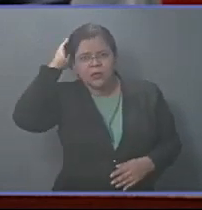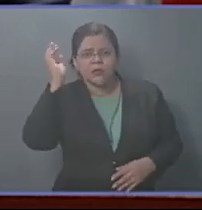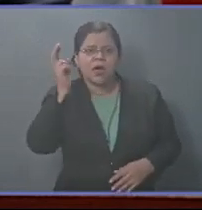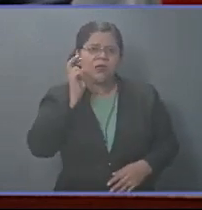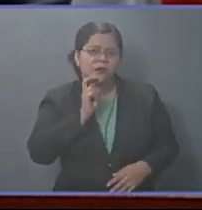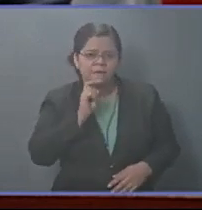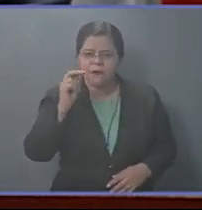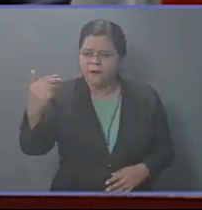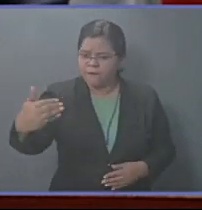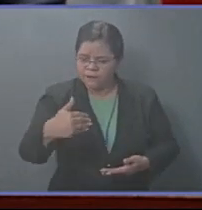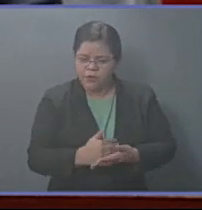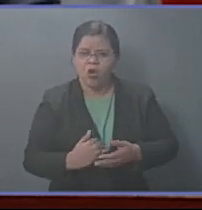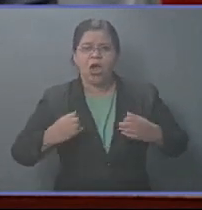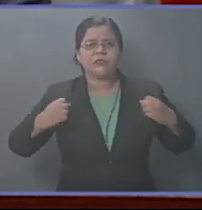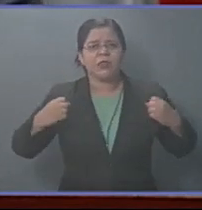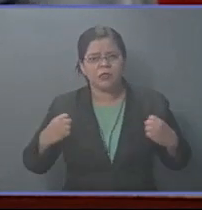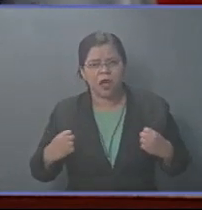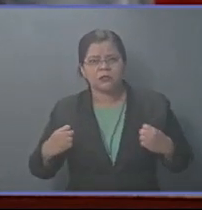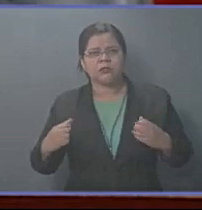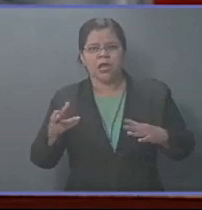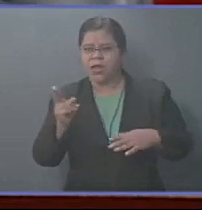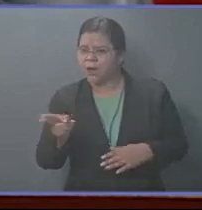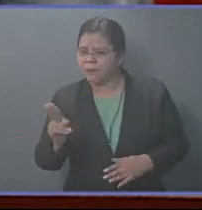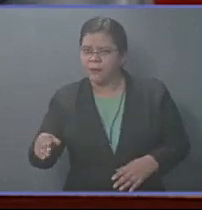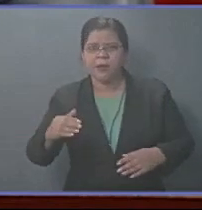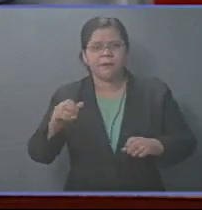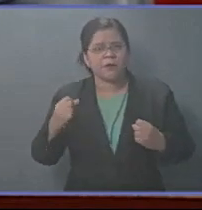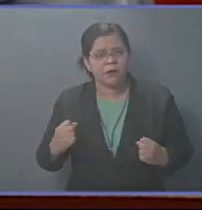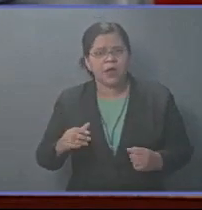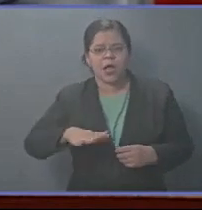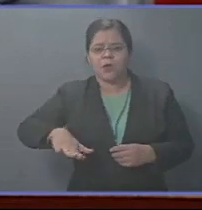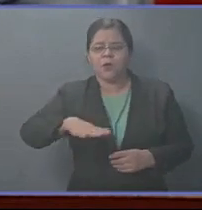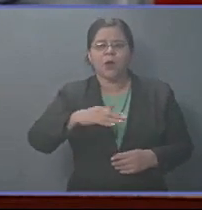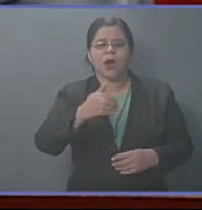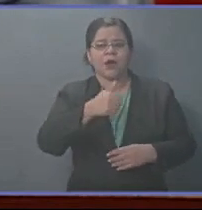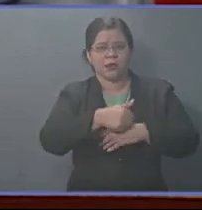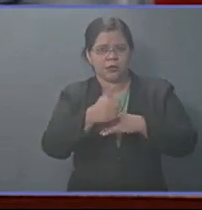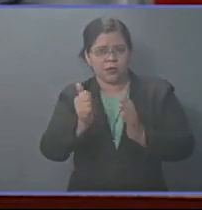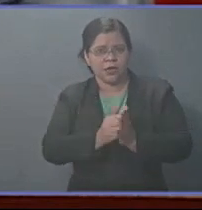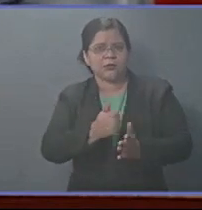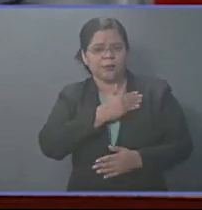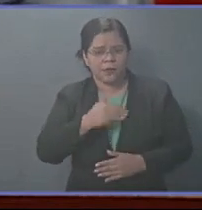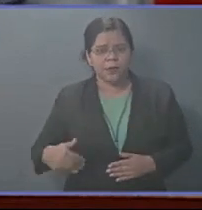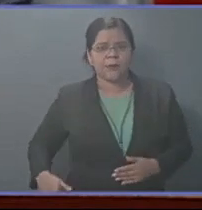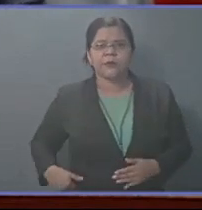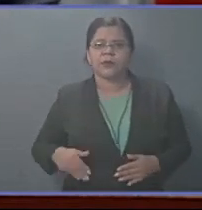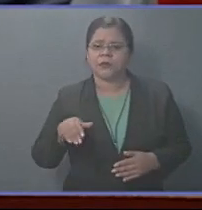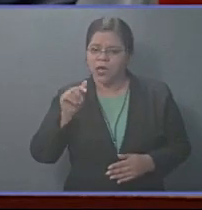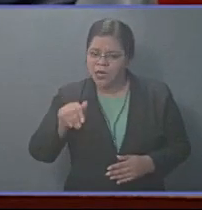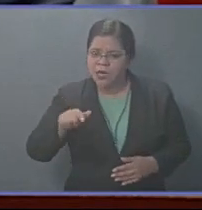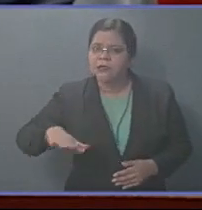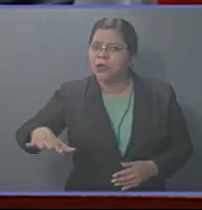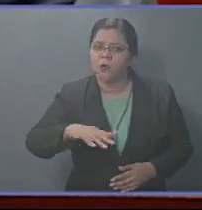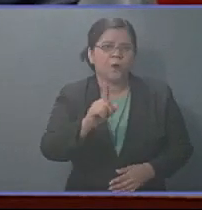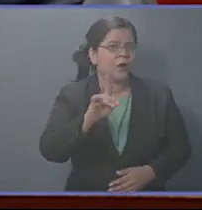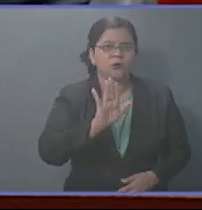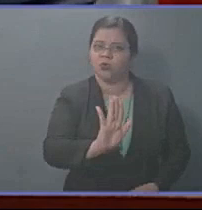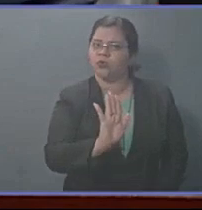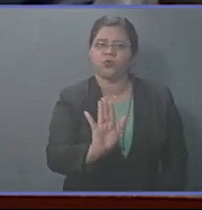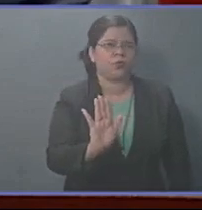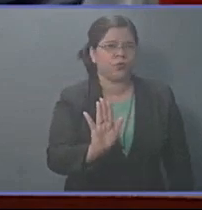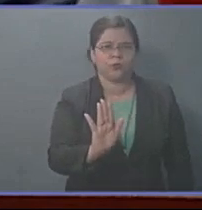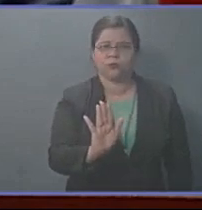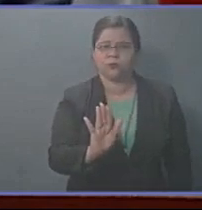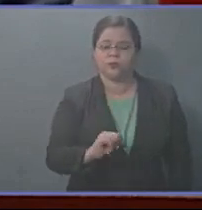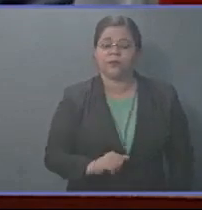al tomar el curul del presidente la asamblea legislativa usurpando un lugar que no le corresponde